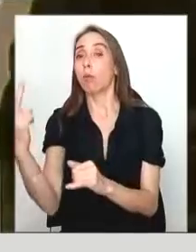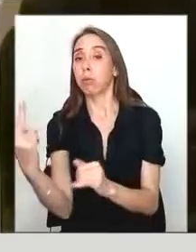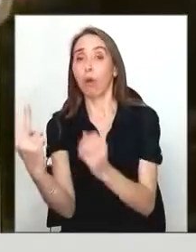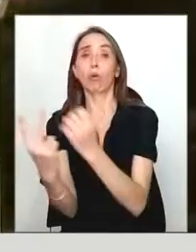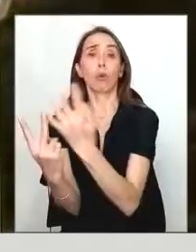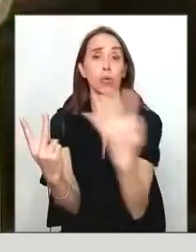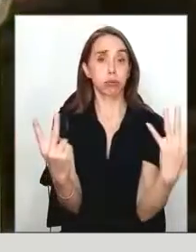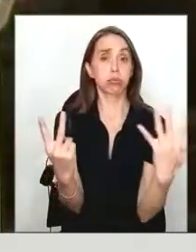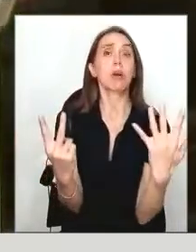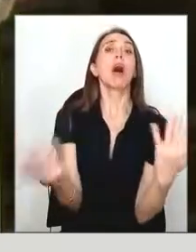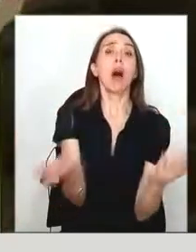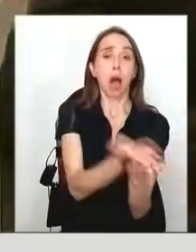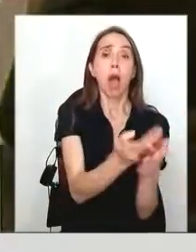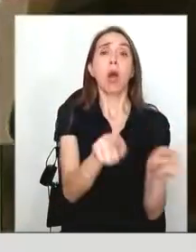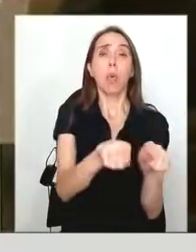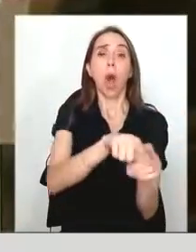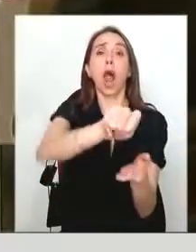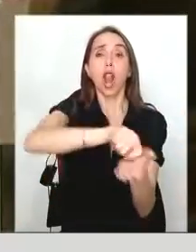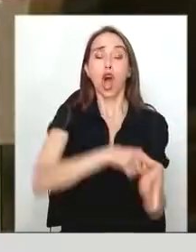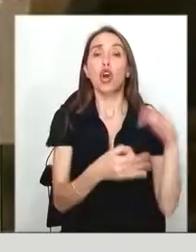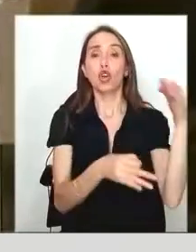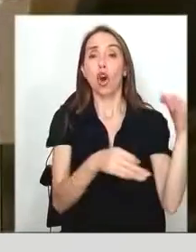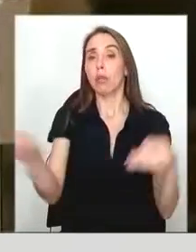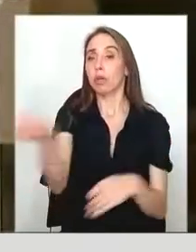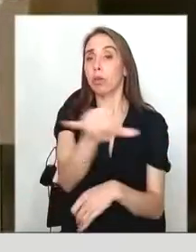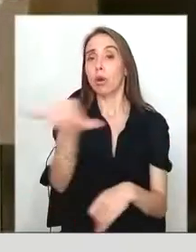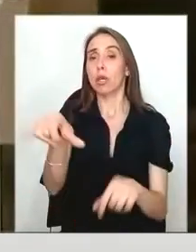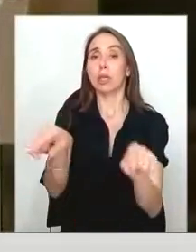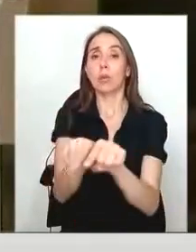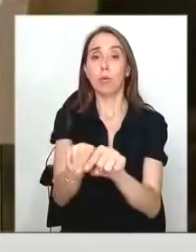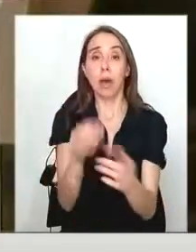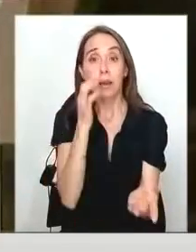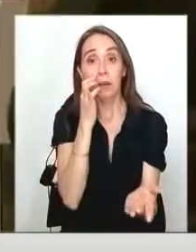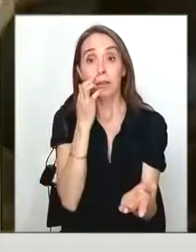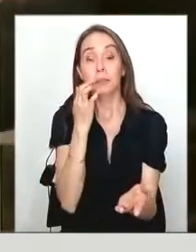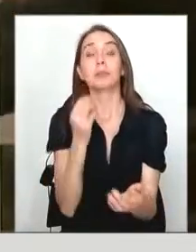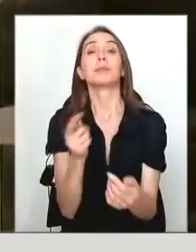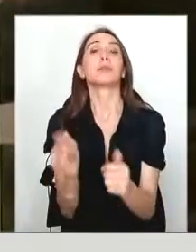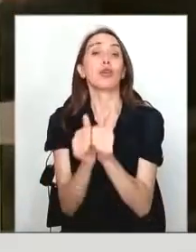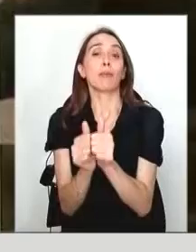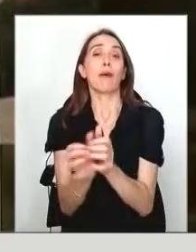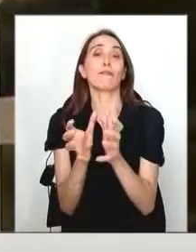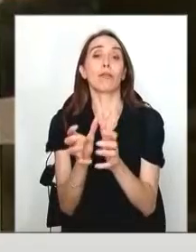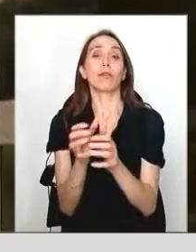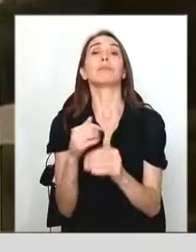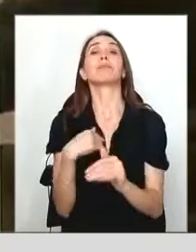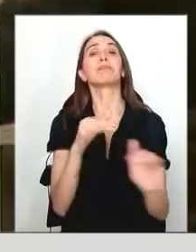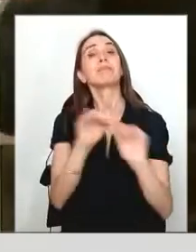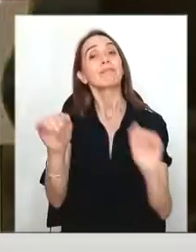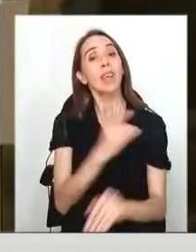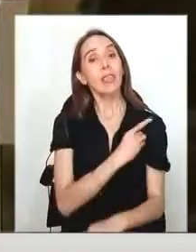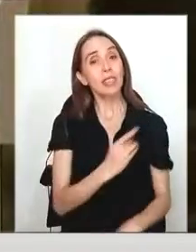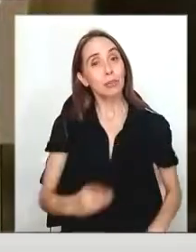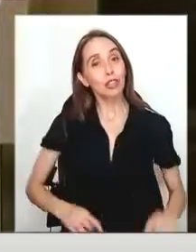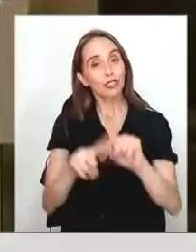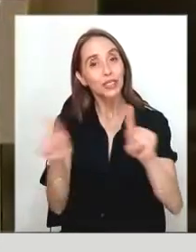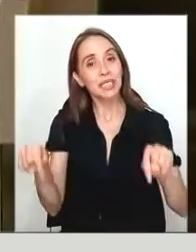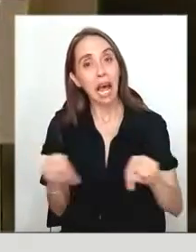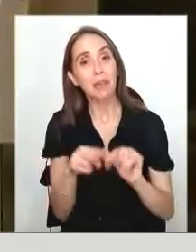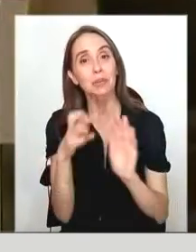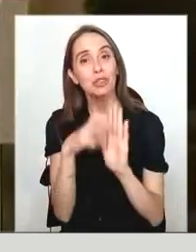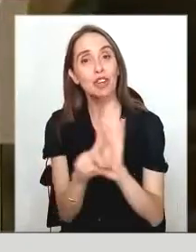condiciones laborales que sus compañeras futbolistas. Así que nada más, yo hacer el llamado a esta sala a aprobar este proyecto